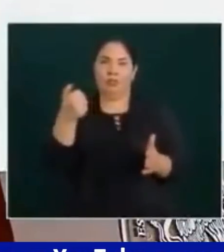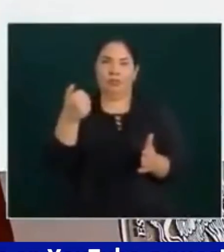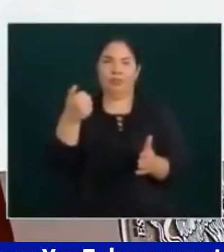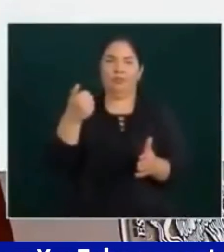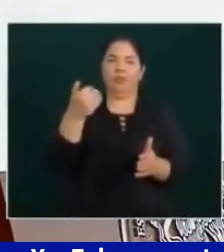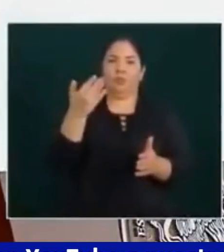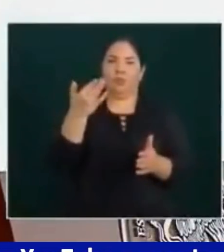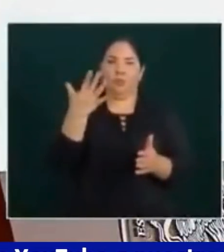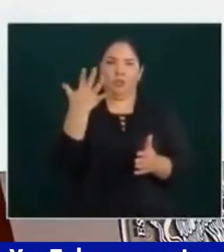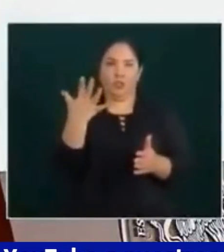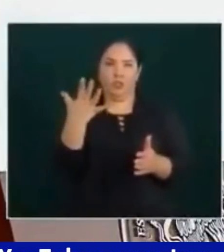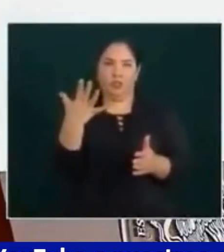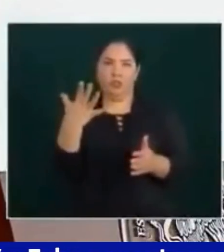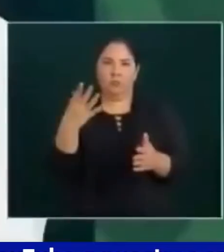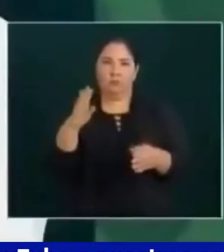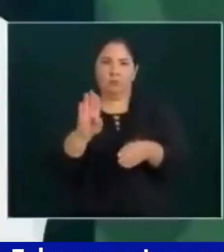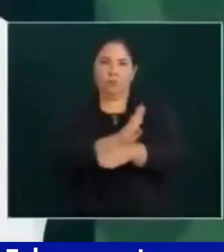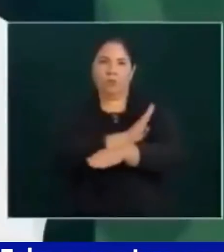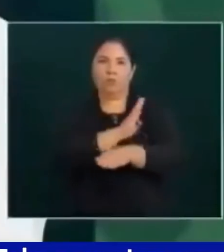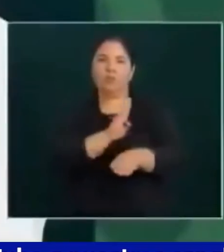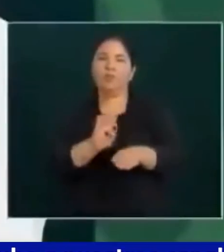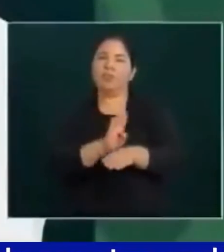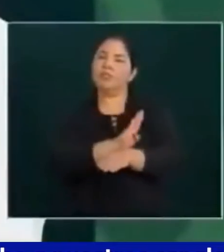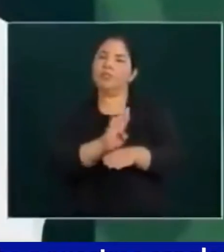13,655 beneficiarios.